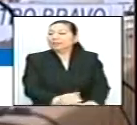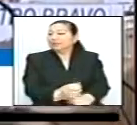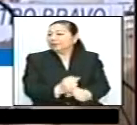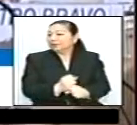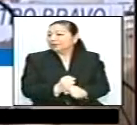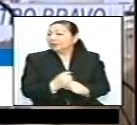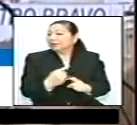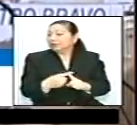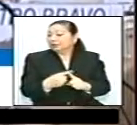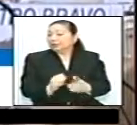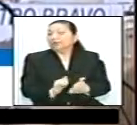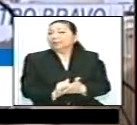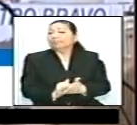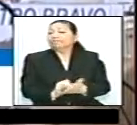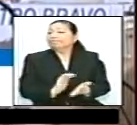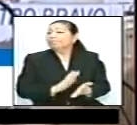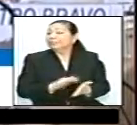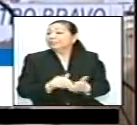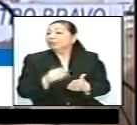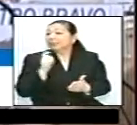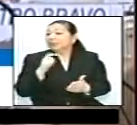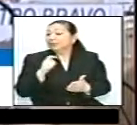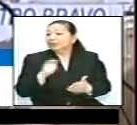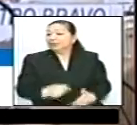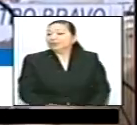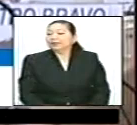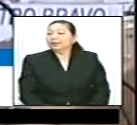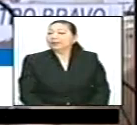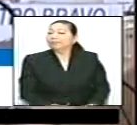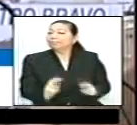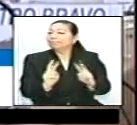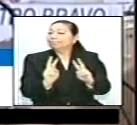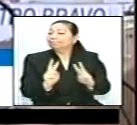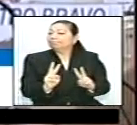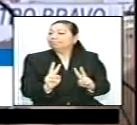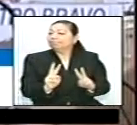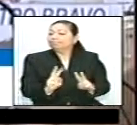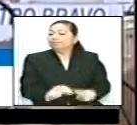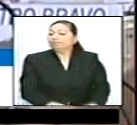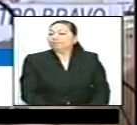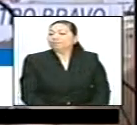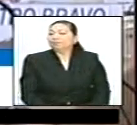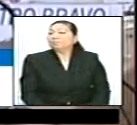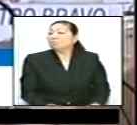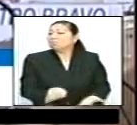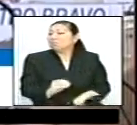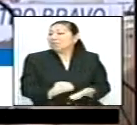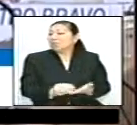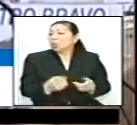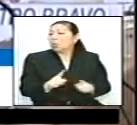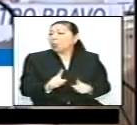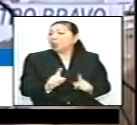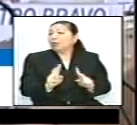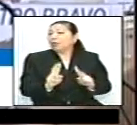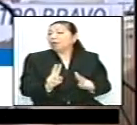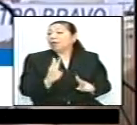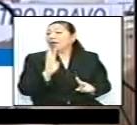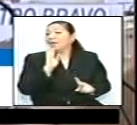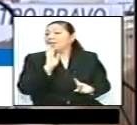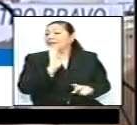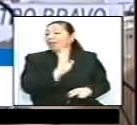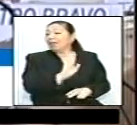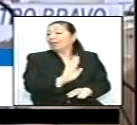sostenibles, etcétera. Entonces, necesitamos esa visión, ministro, más aún a la luz del diálogo de